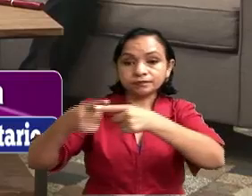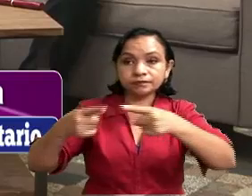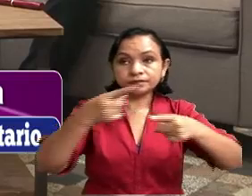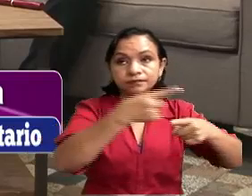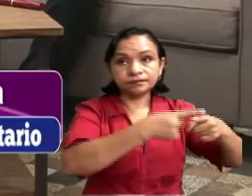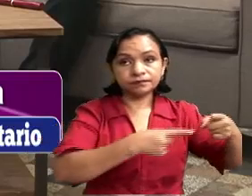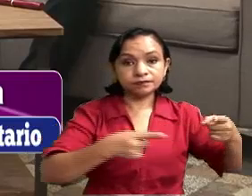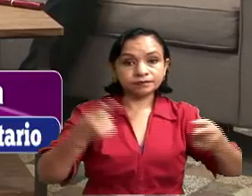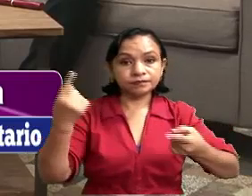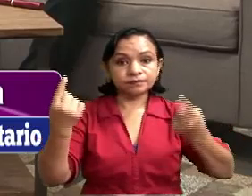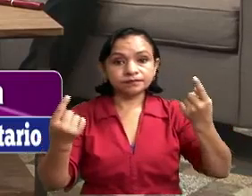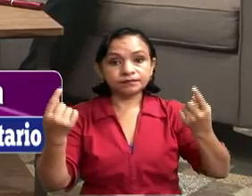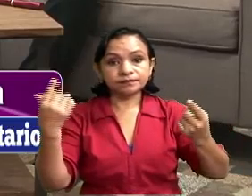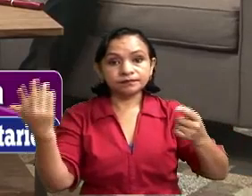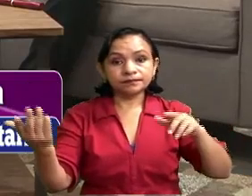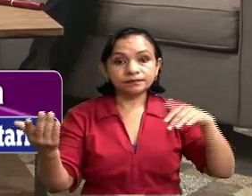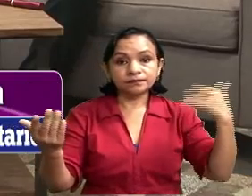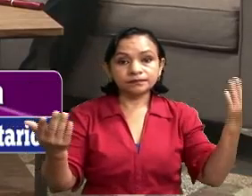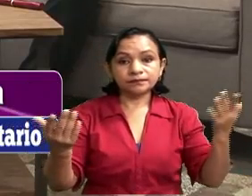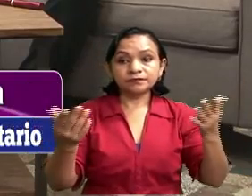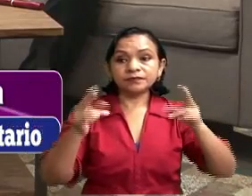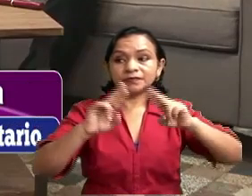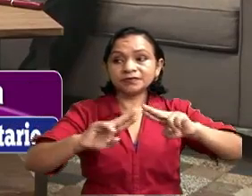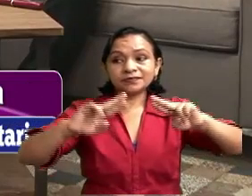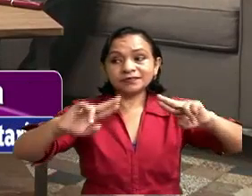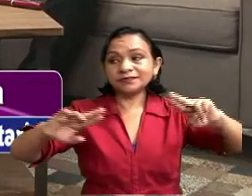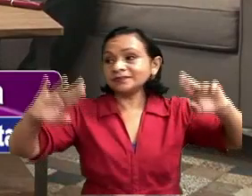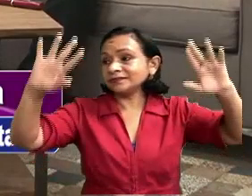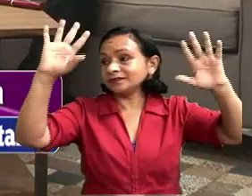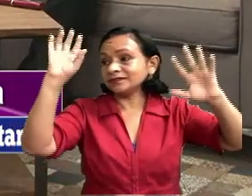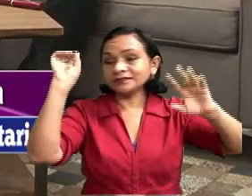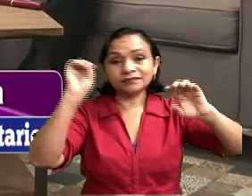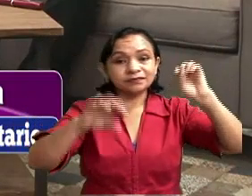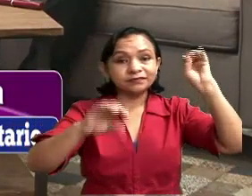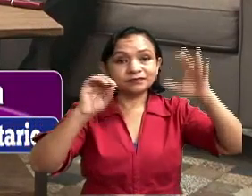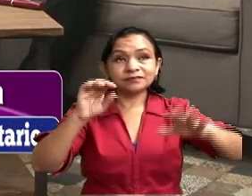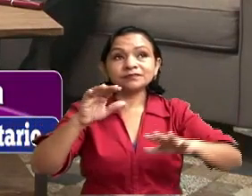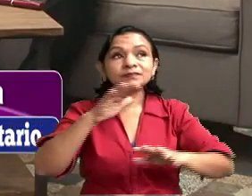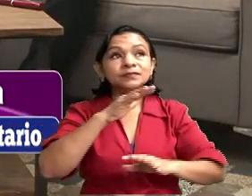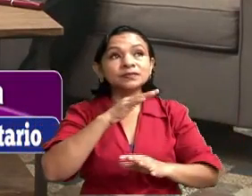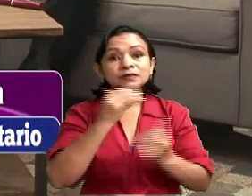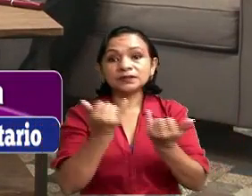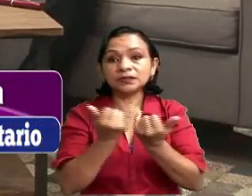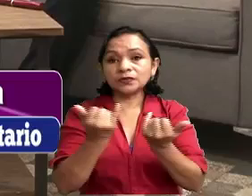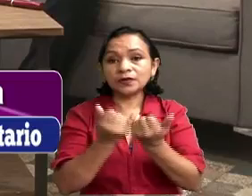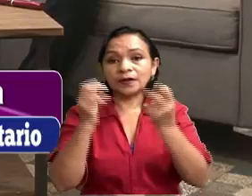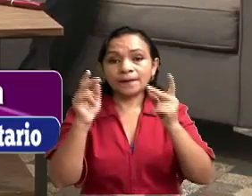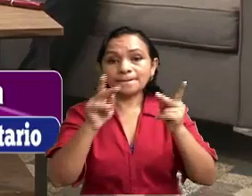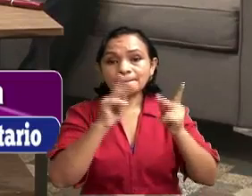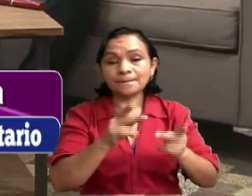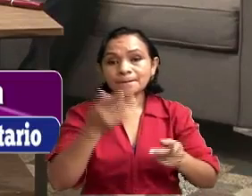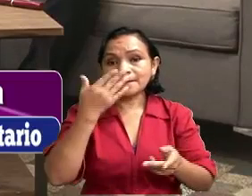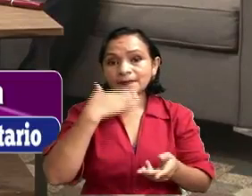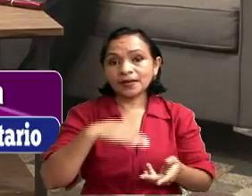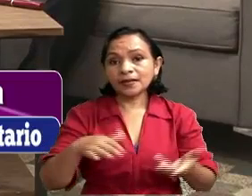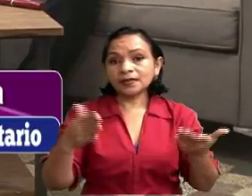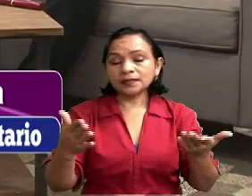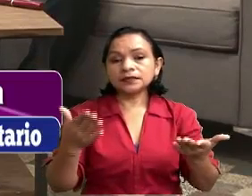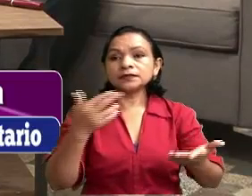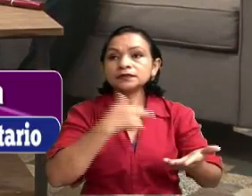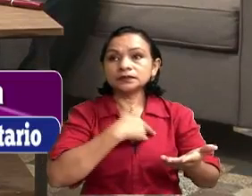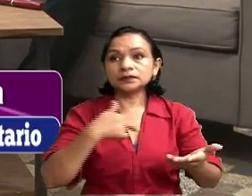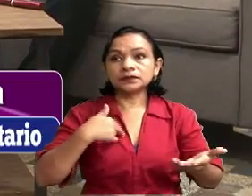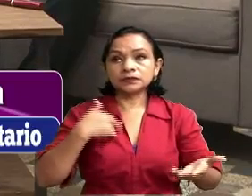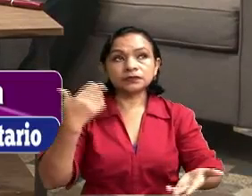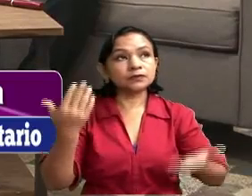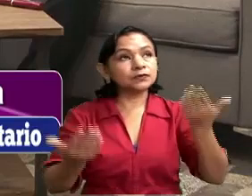combustibles fósiles, porque eso contaminan el ambiente y hacen daño a la sociedad. Y además nos hace dependiente también de